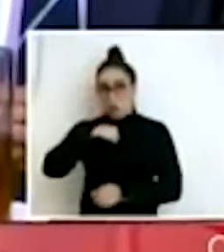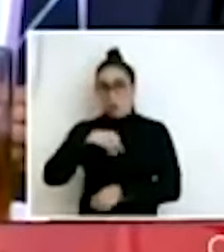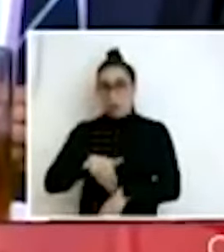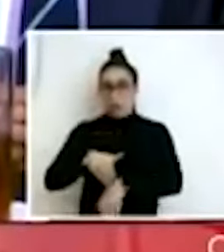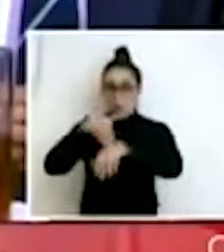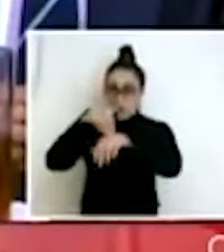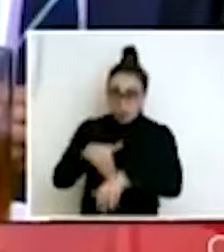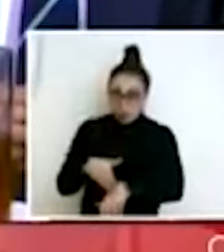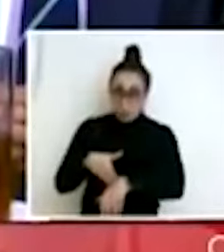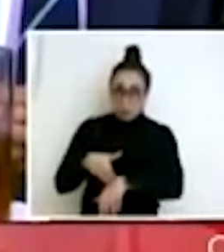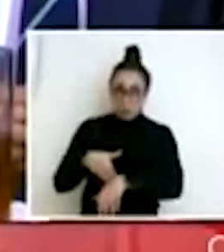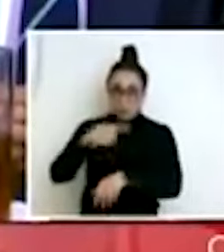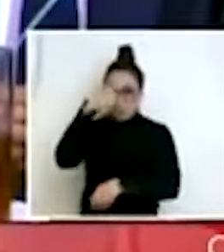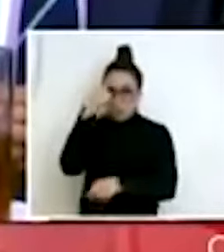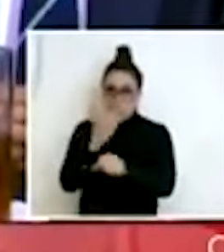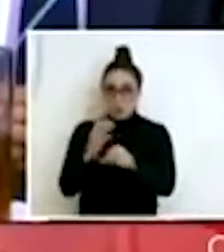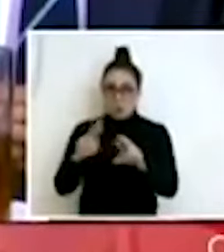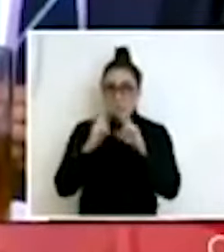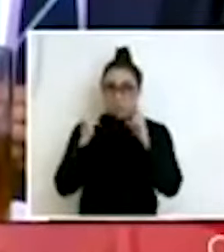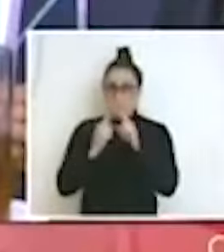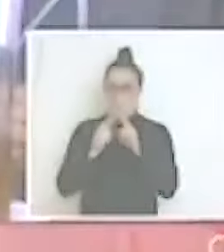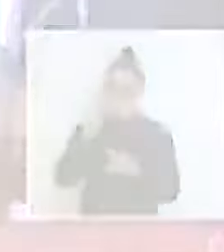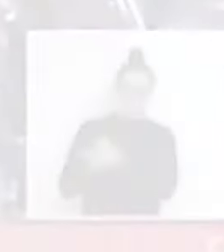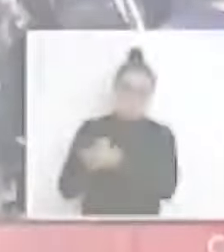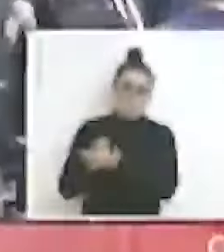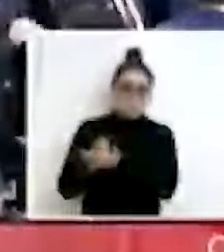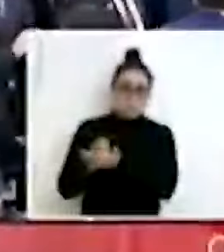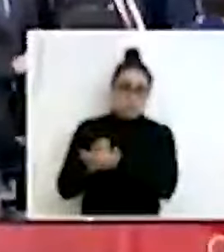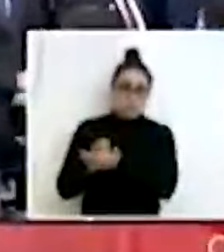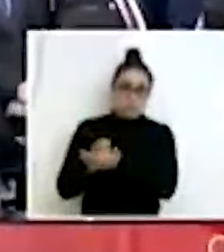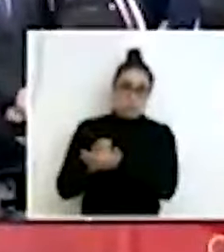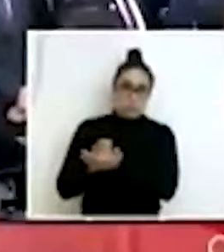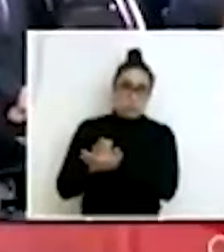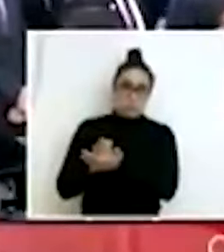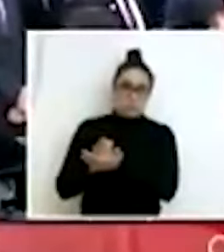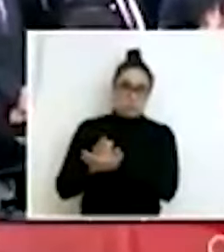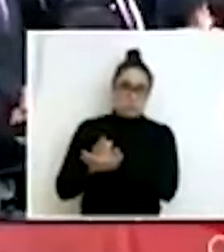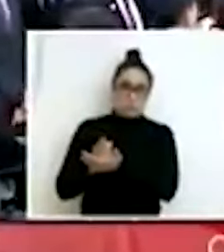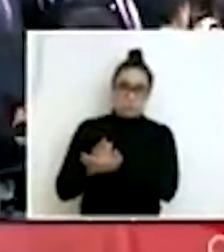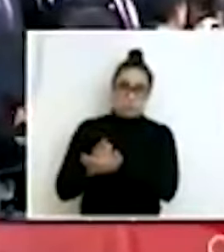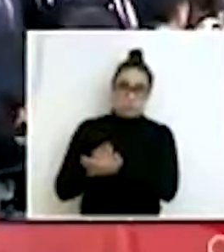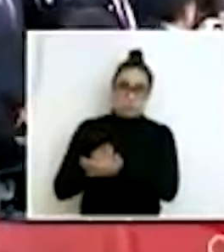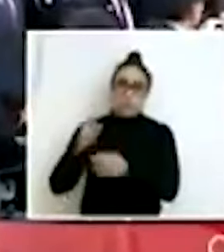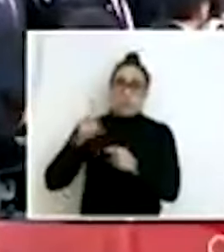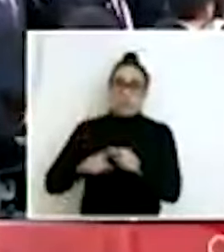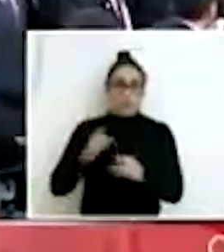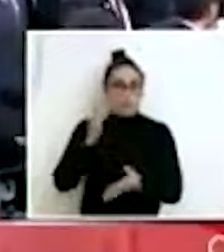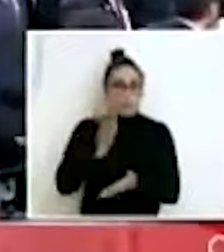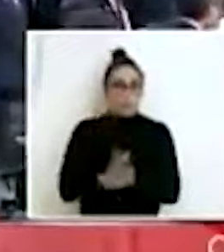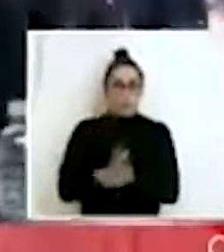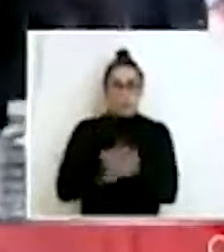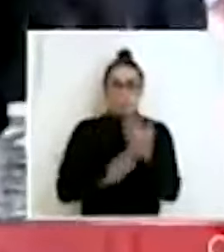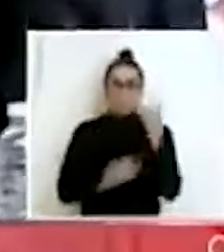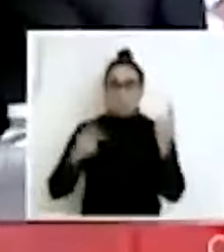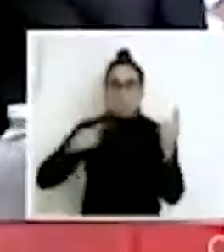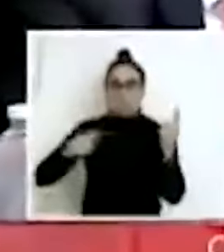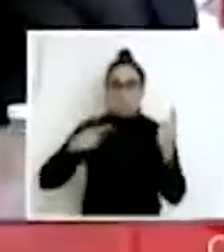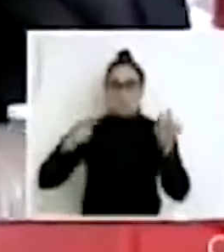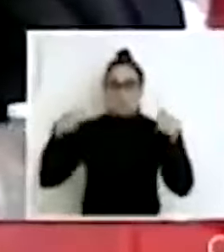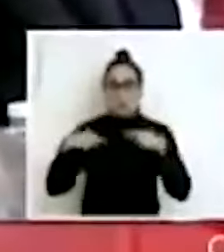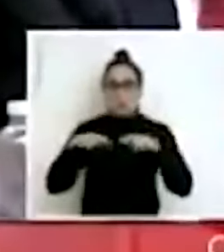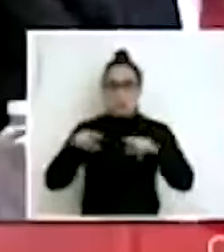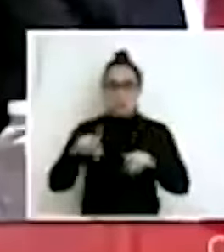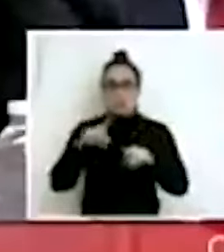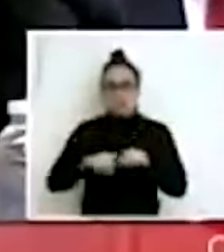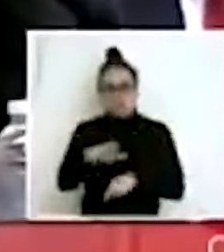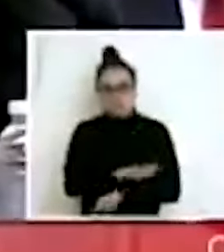Barrera, y no hay un solo registro que yo tenga entendido de esa llamada. Es su dicho contra todo